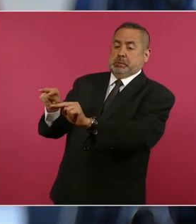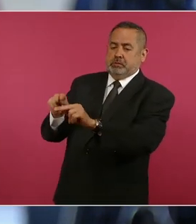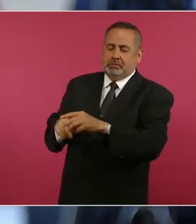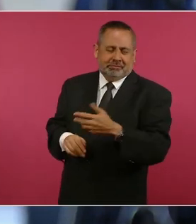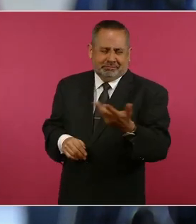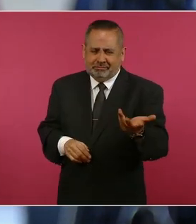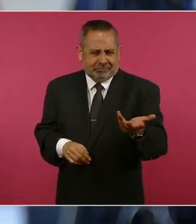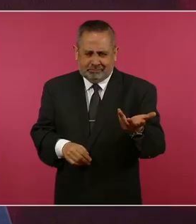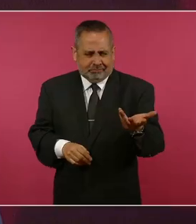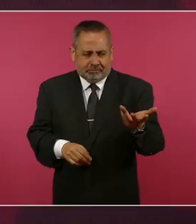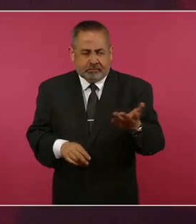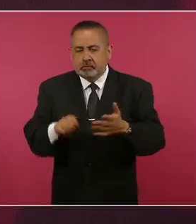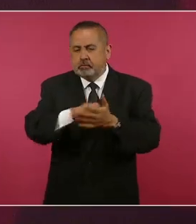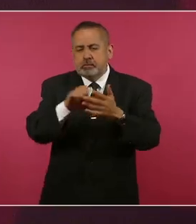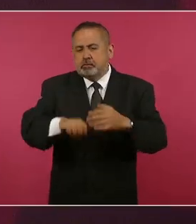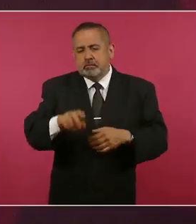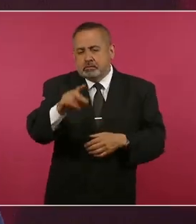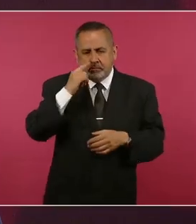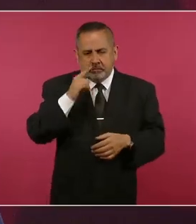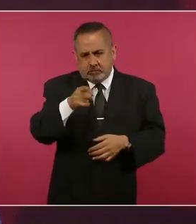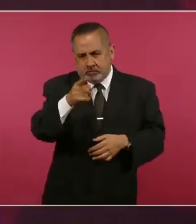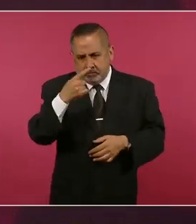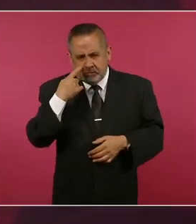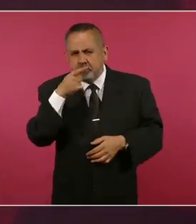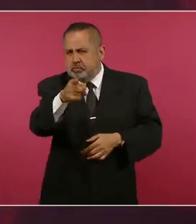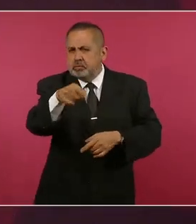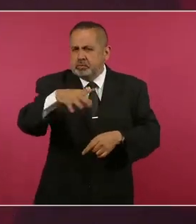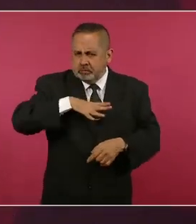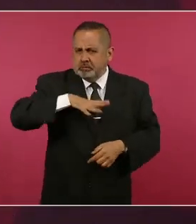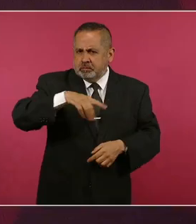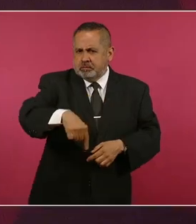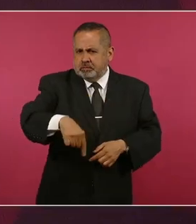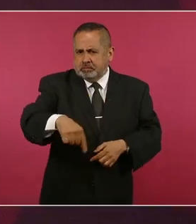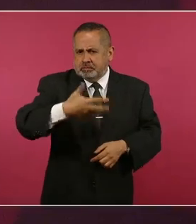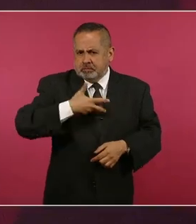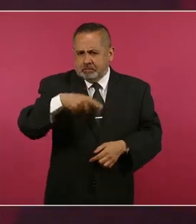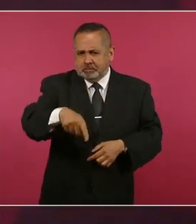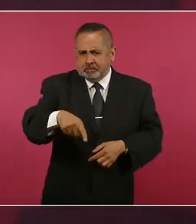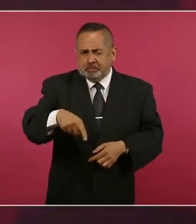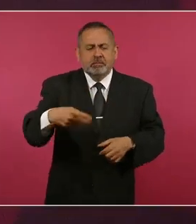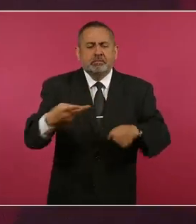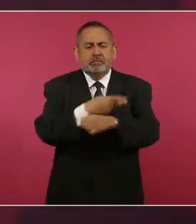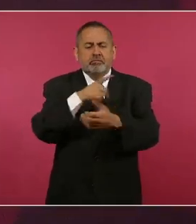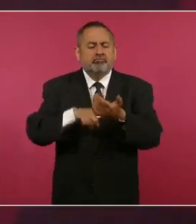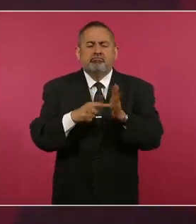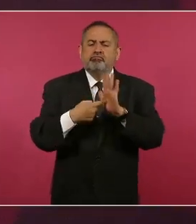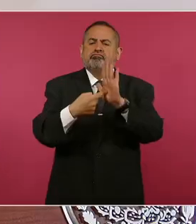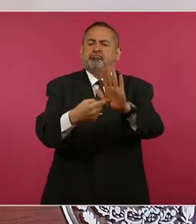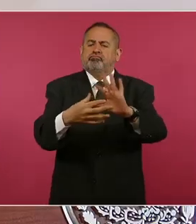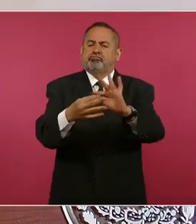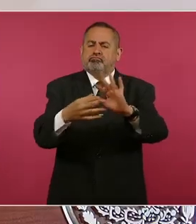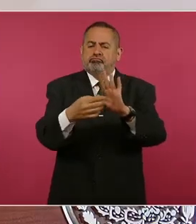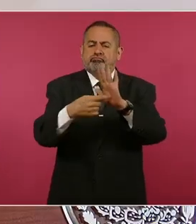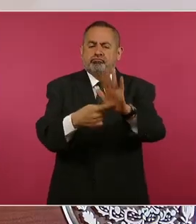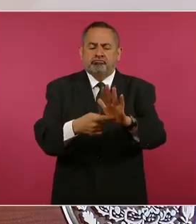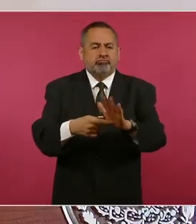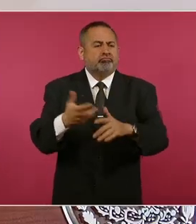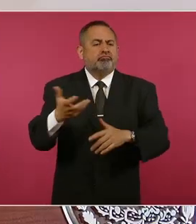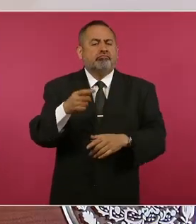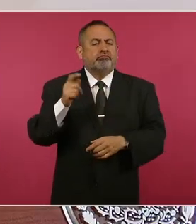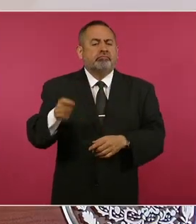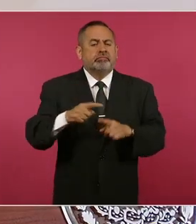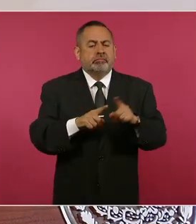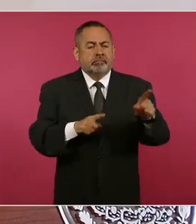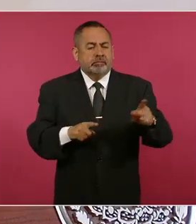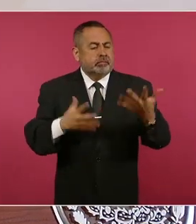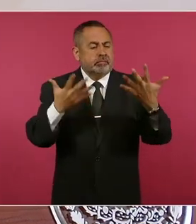Por ejemplo, no vieron, tú sí, porque aquí estabas, lo que estábamos mostrando, lo que hizo